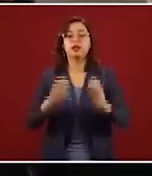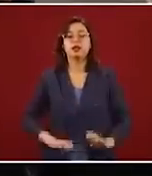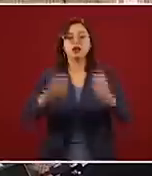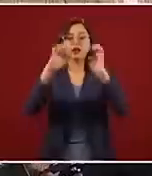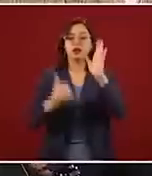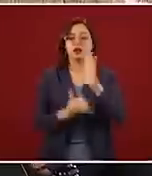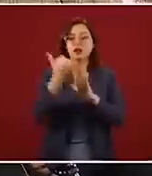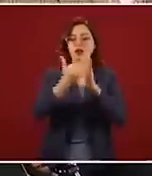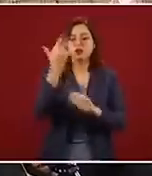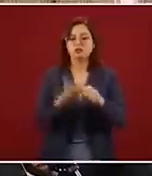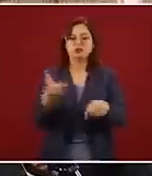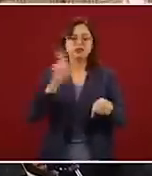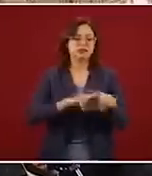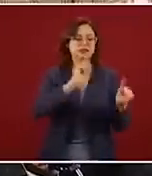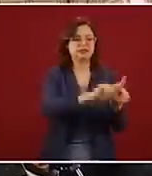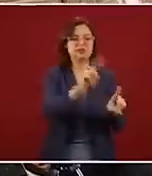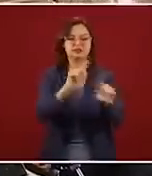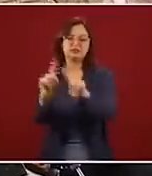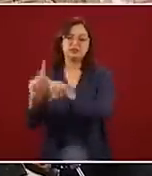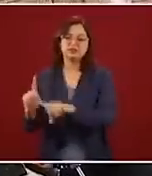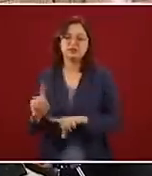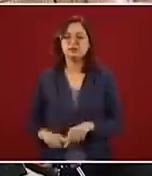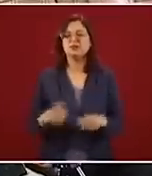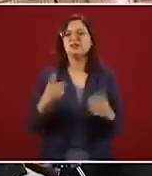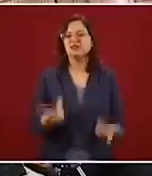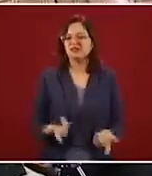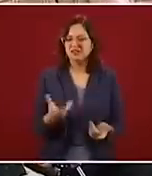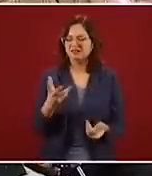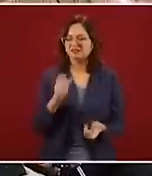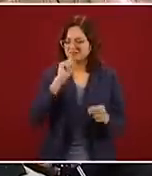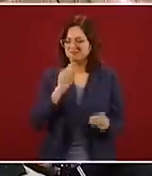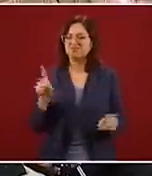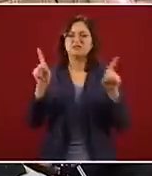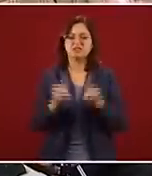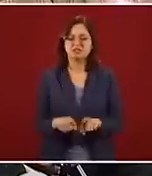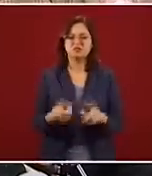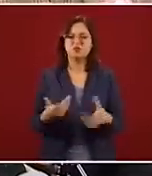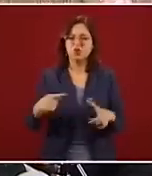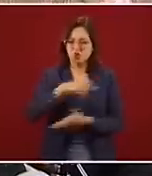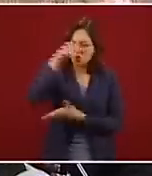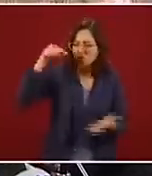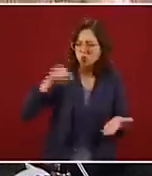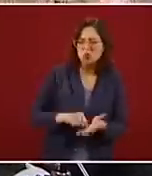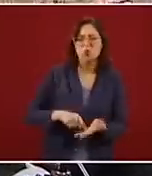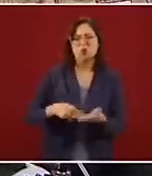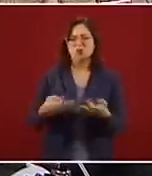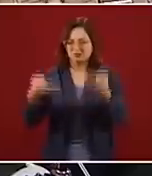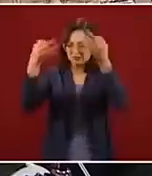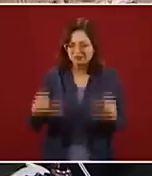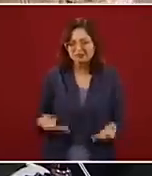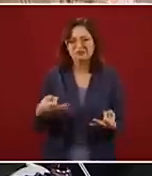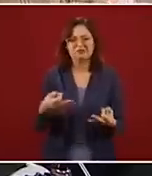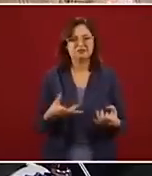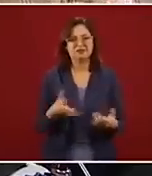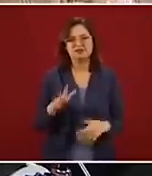hospitales, en las clínicas, etcétera, principalmente en los hospitales, ¿se tiene contemplado también dignificar los espacios a veces de los,